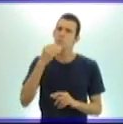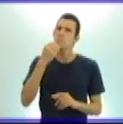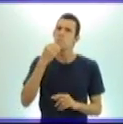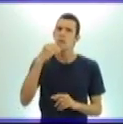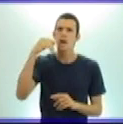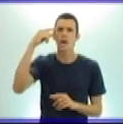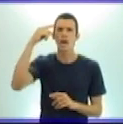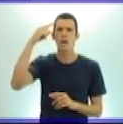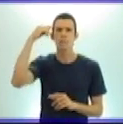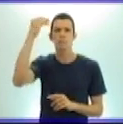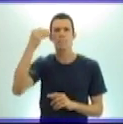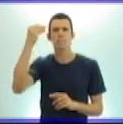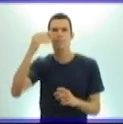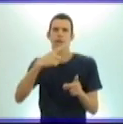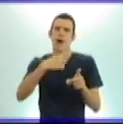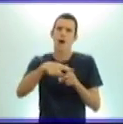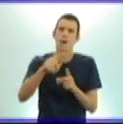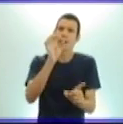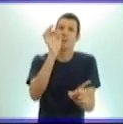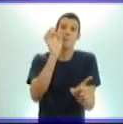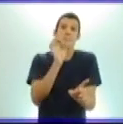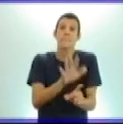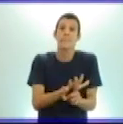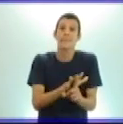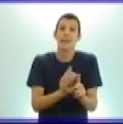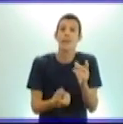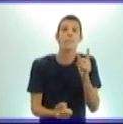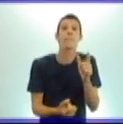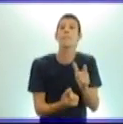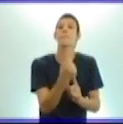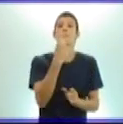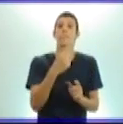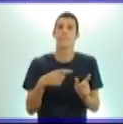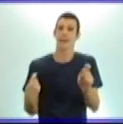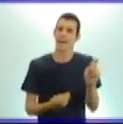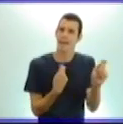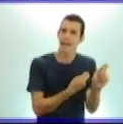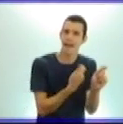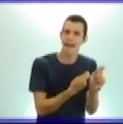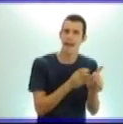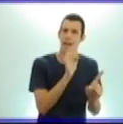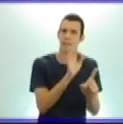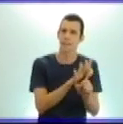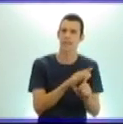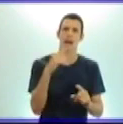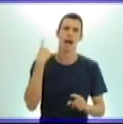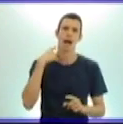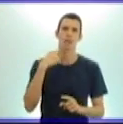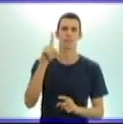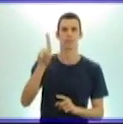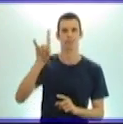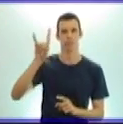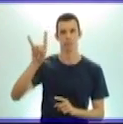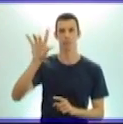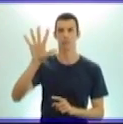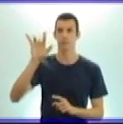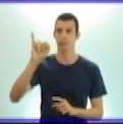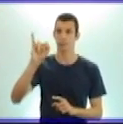principales combates al inicio que acontecieron entre los años 1956